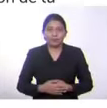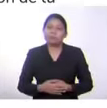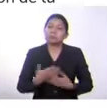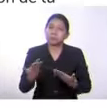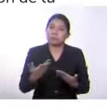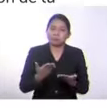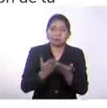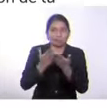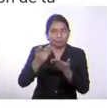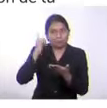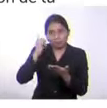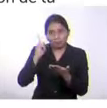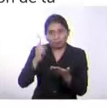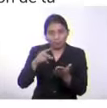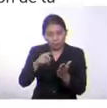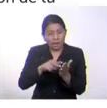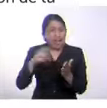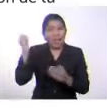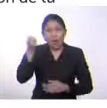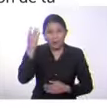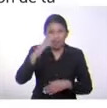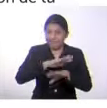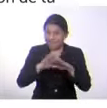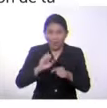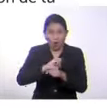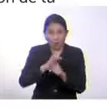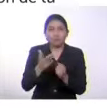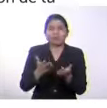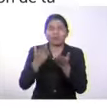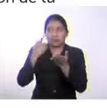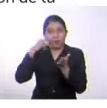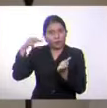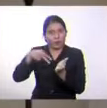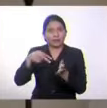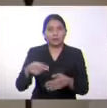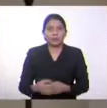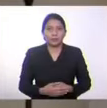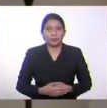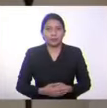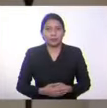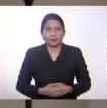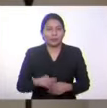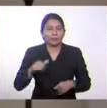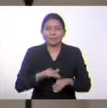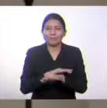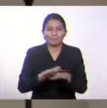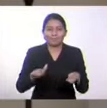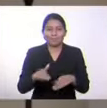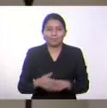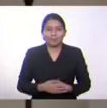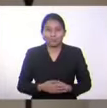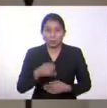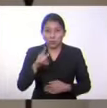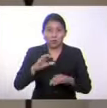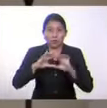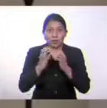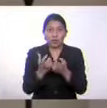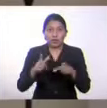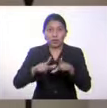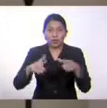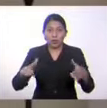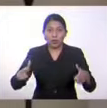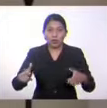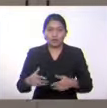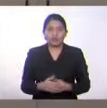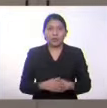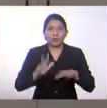con tu docente al pasar la emergencia del COVID-19. Esto ha sido todo por hoy de su clase de lenguaje y literatura de